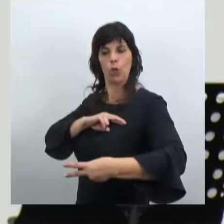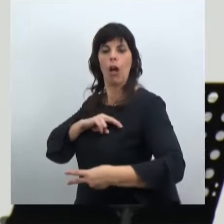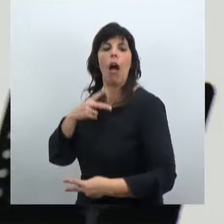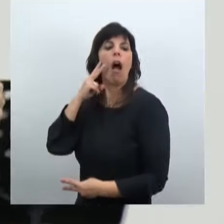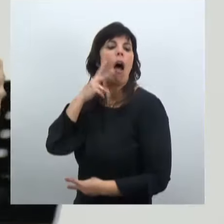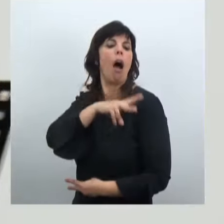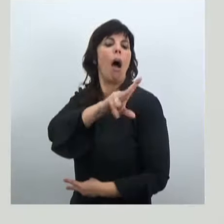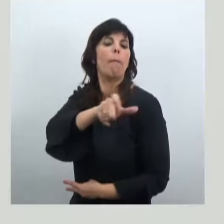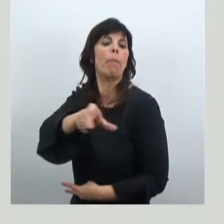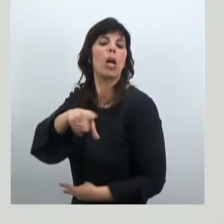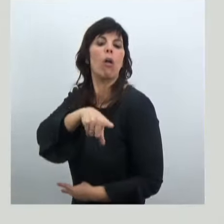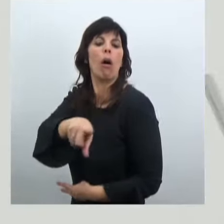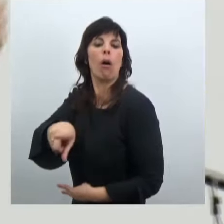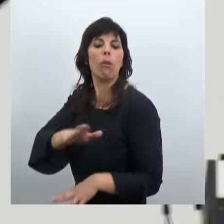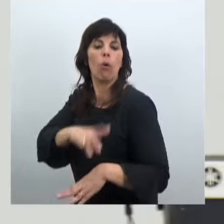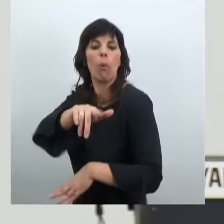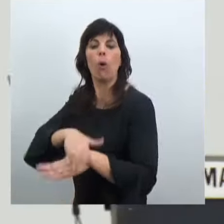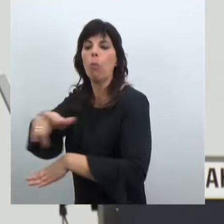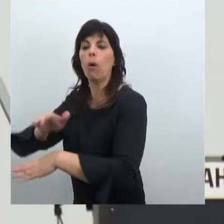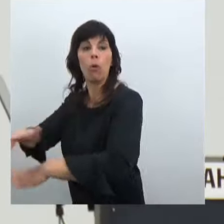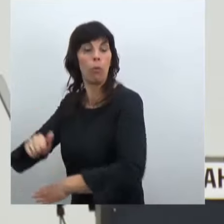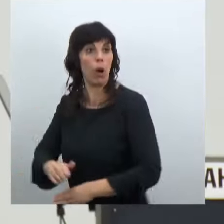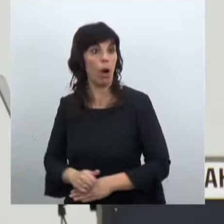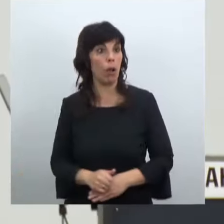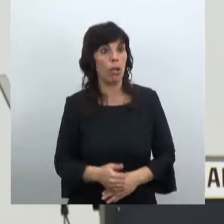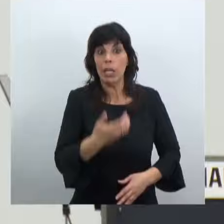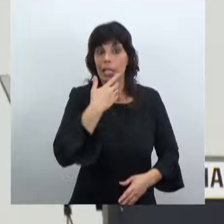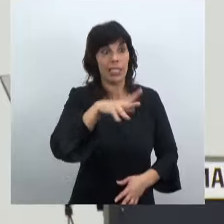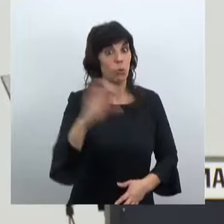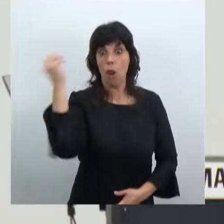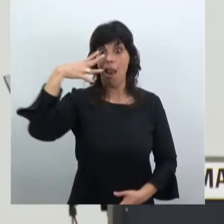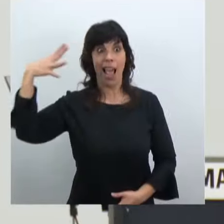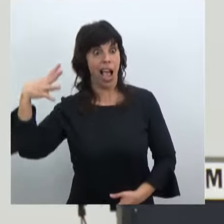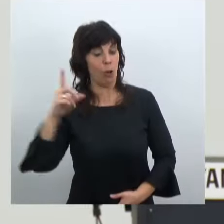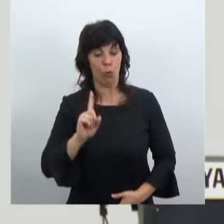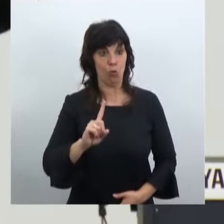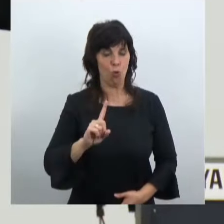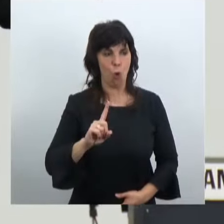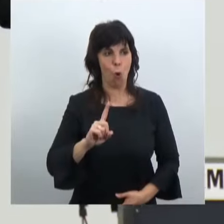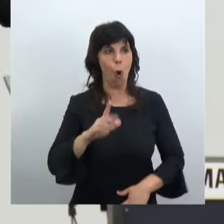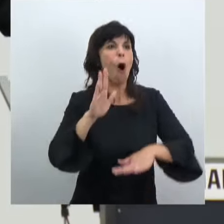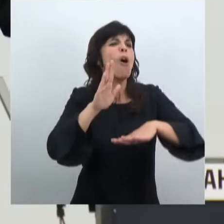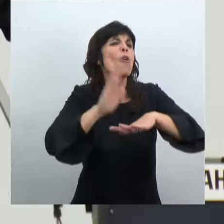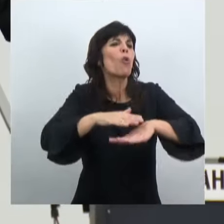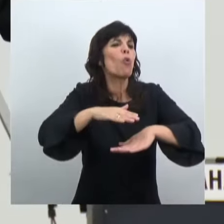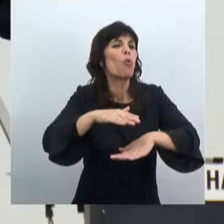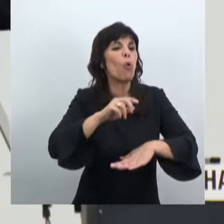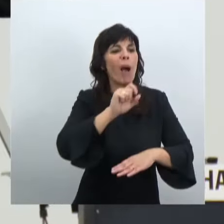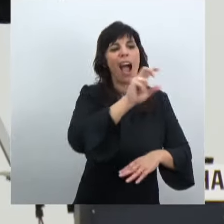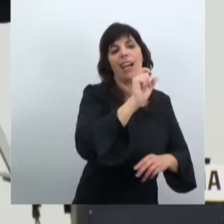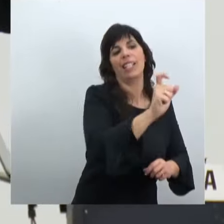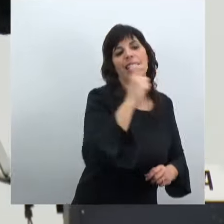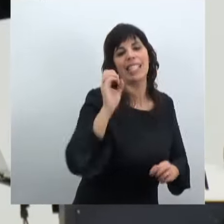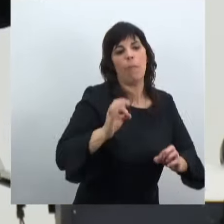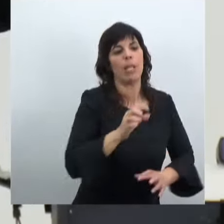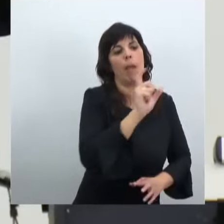Dios. Pero si no estás bajo la presencia de Dios, ni reconoces tus propias faltas. Porque aprende esto, Satanás te